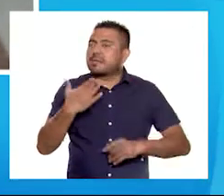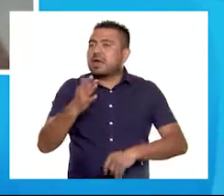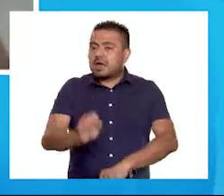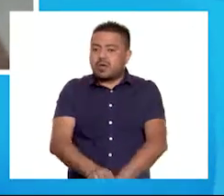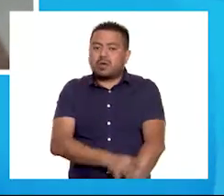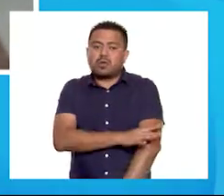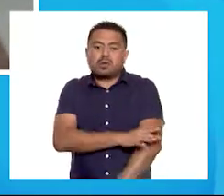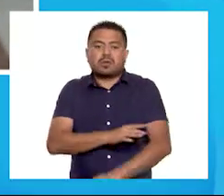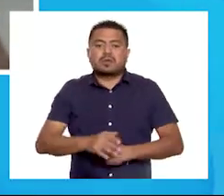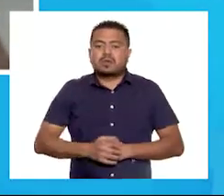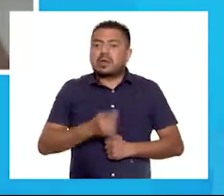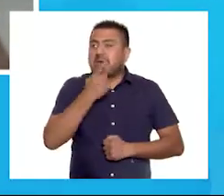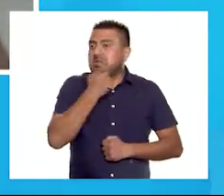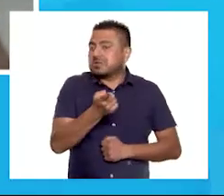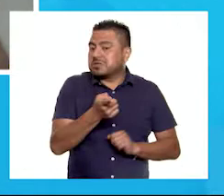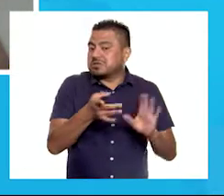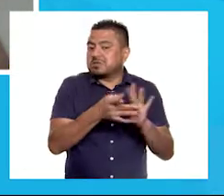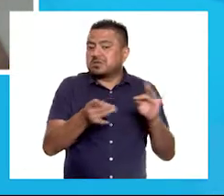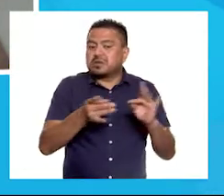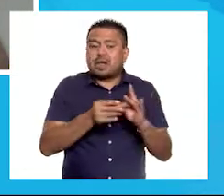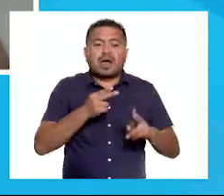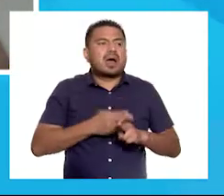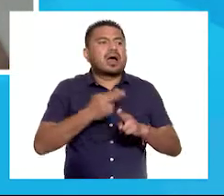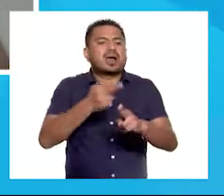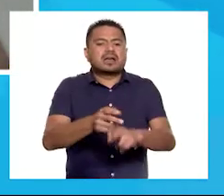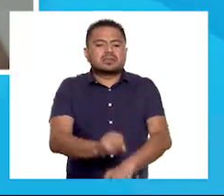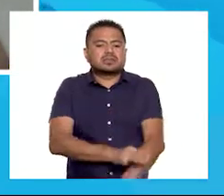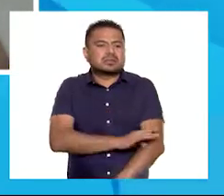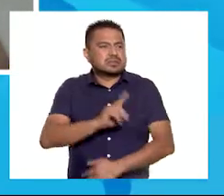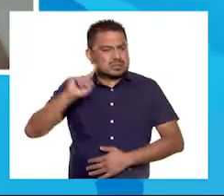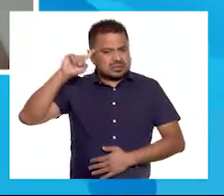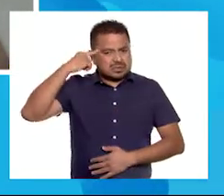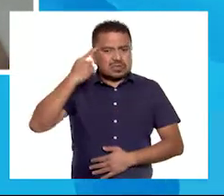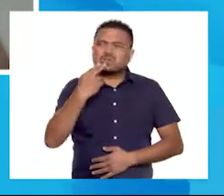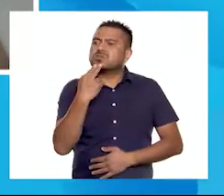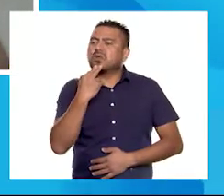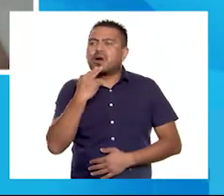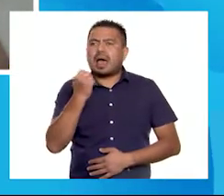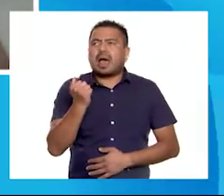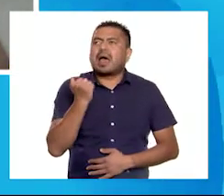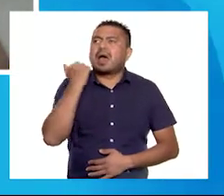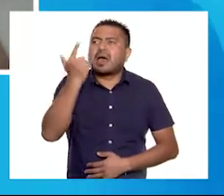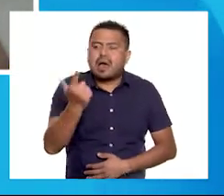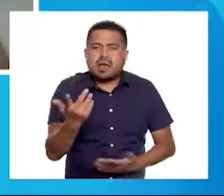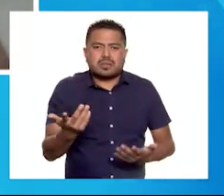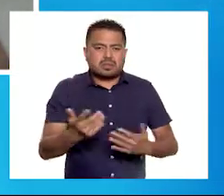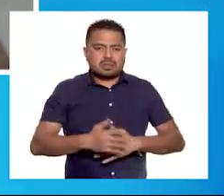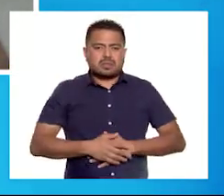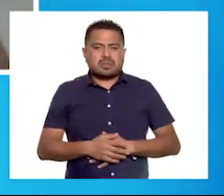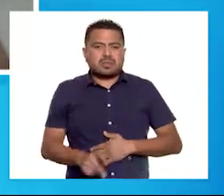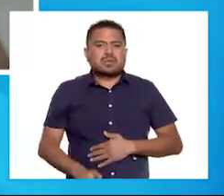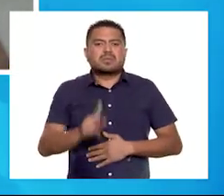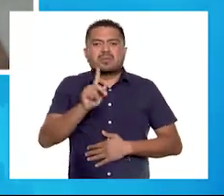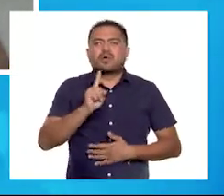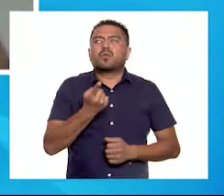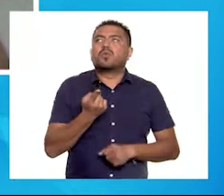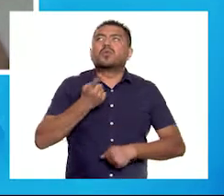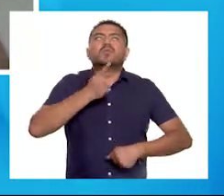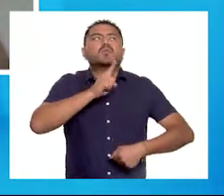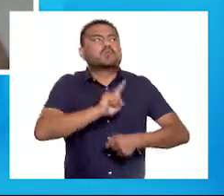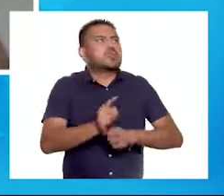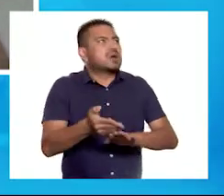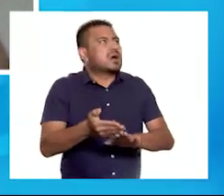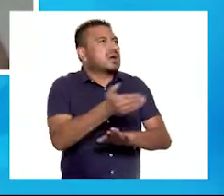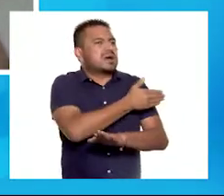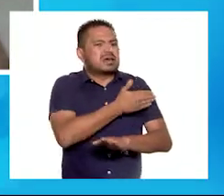emociones. Dicen que hasta las emociones del enojo sirven para algo. Pero el otro día,